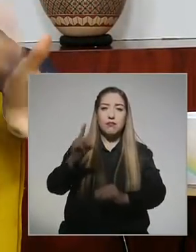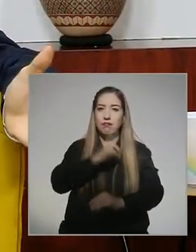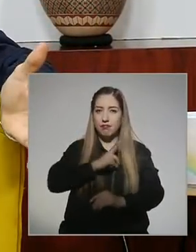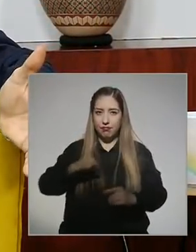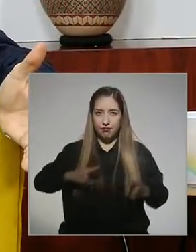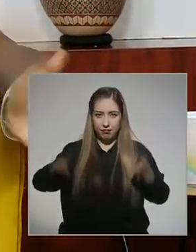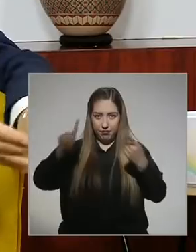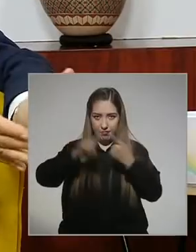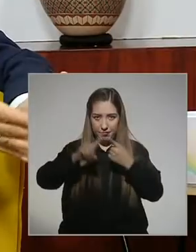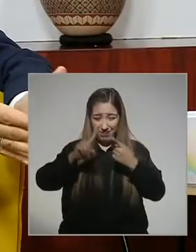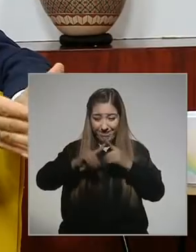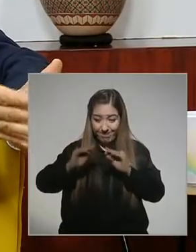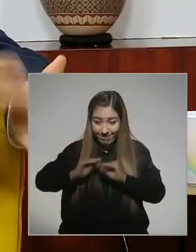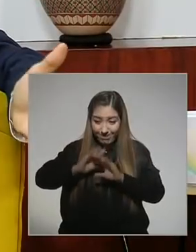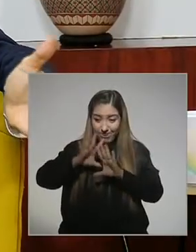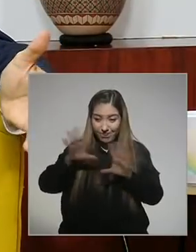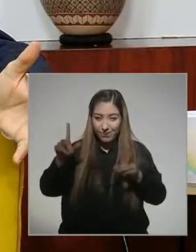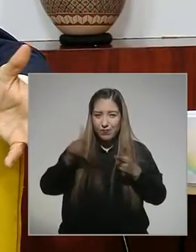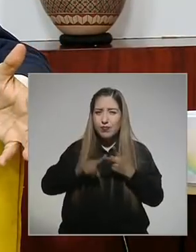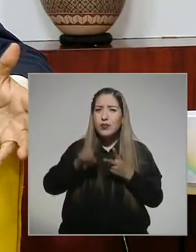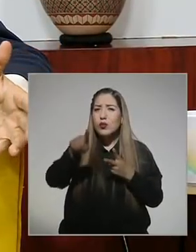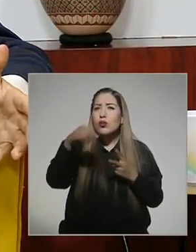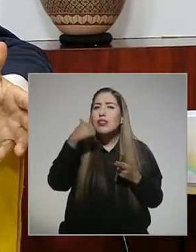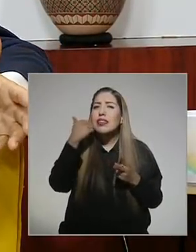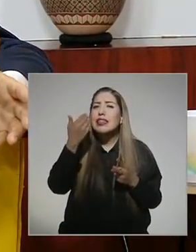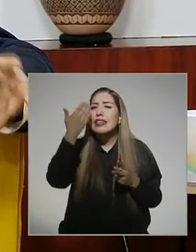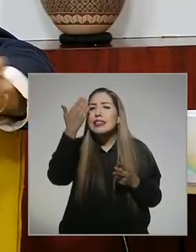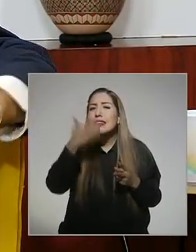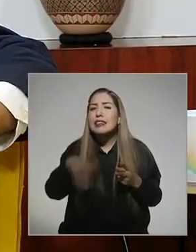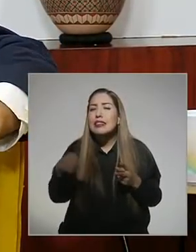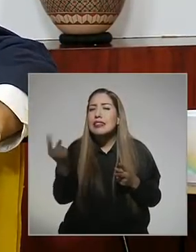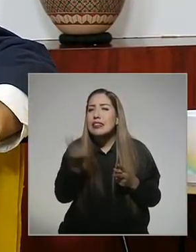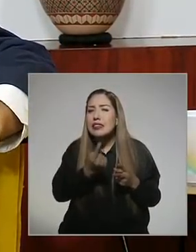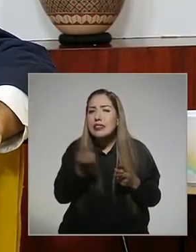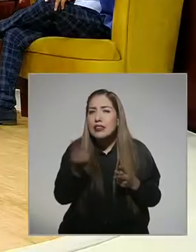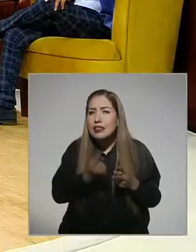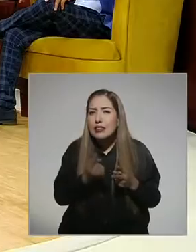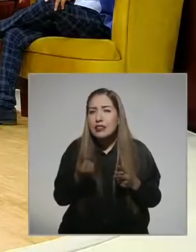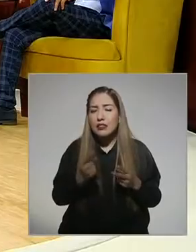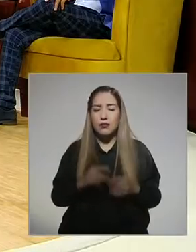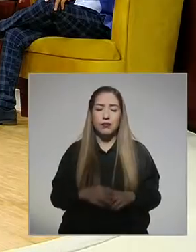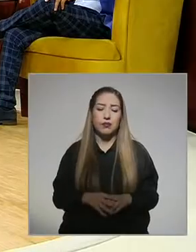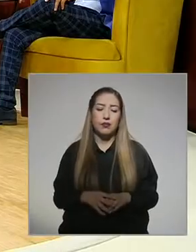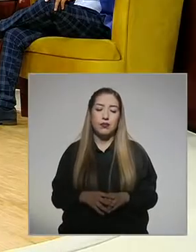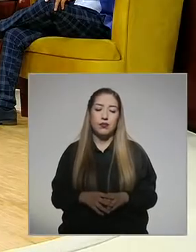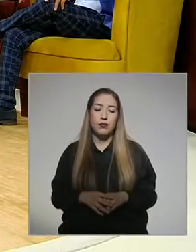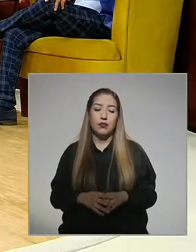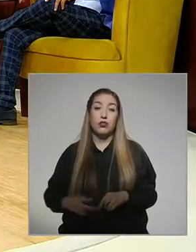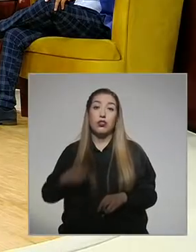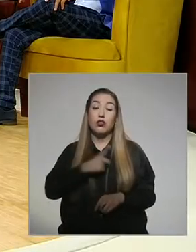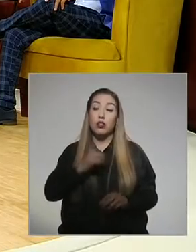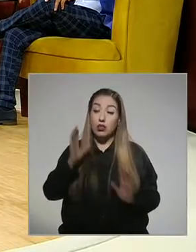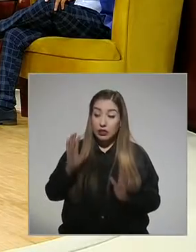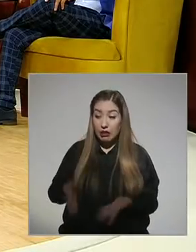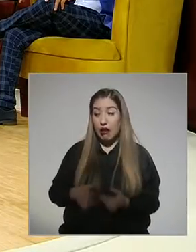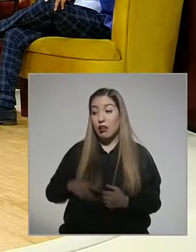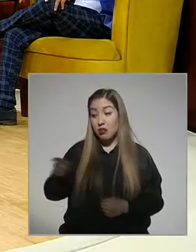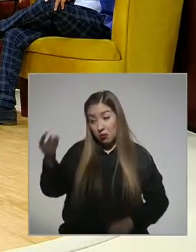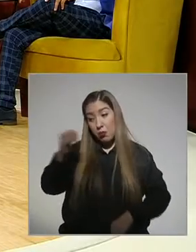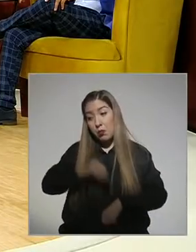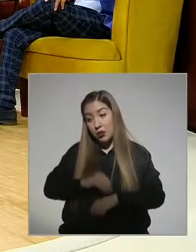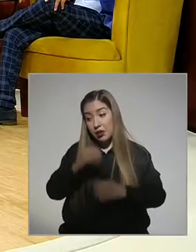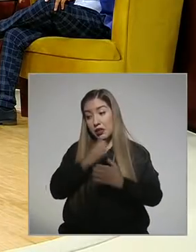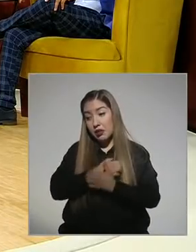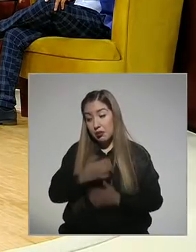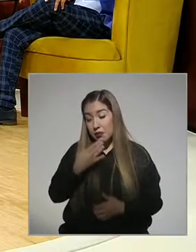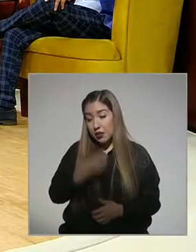primero que nada, saber qué quieres, para que lo digas con claridad, porque si le dices ya, estate, pórtate bien, no